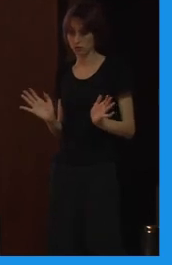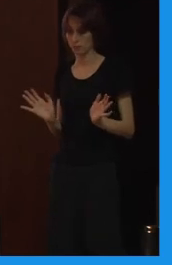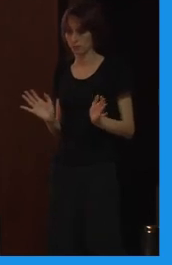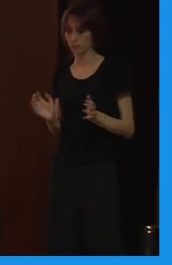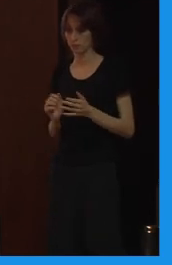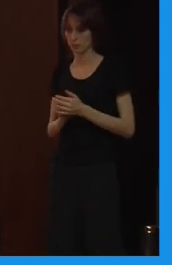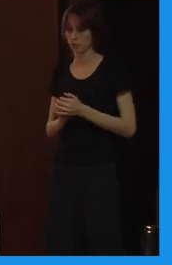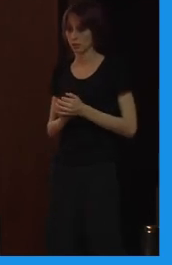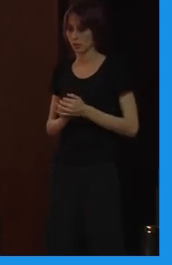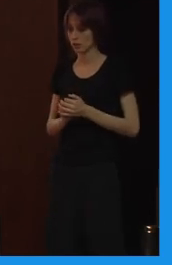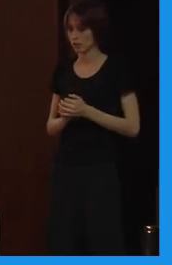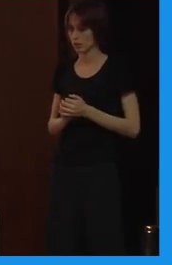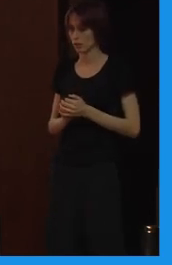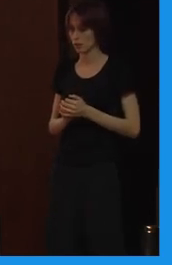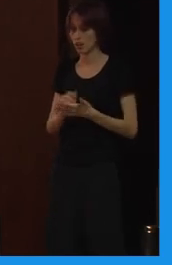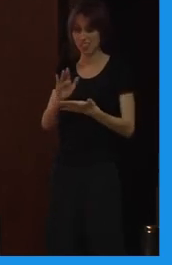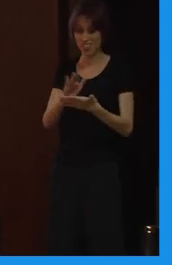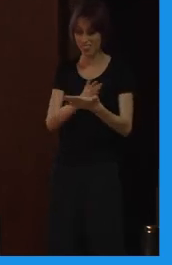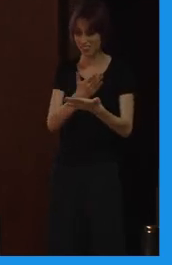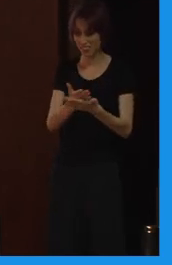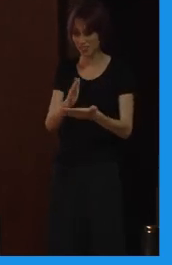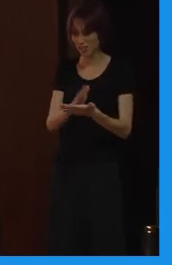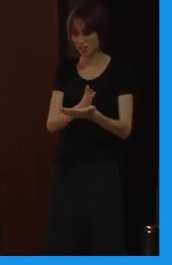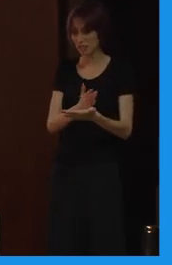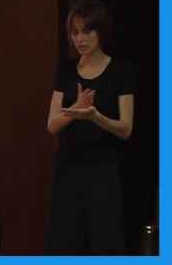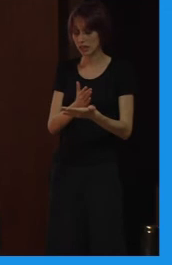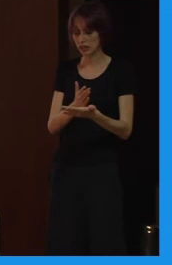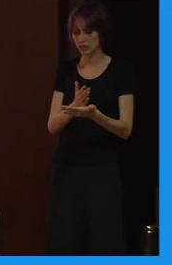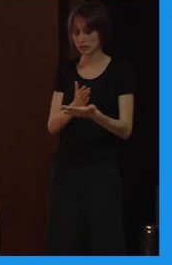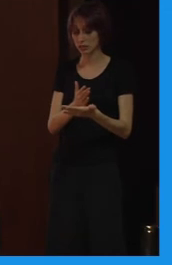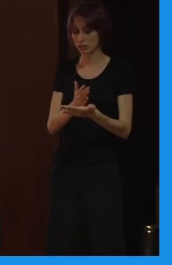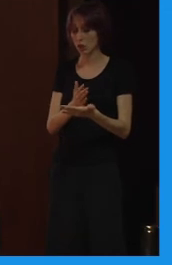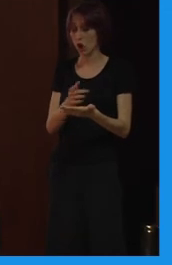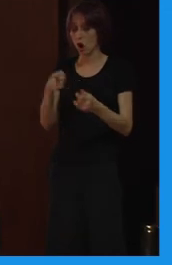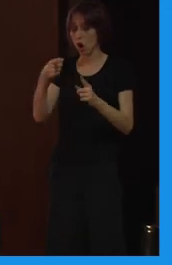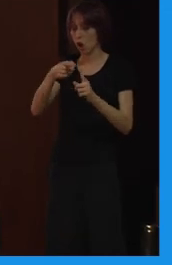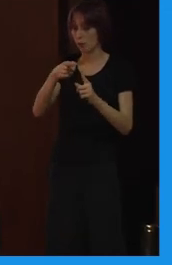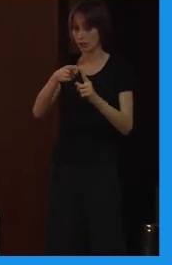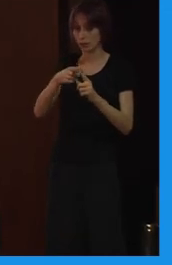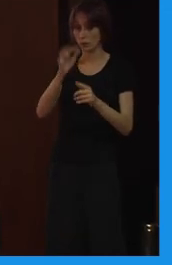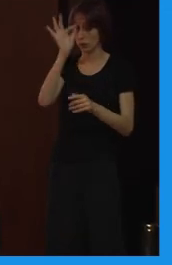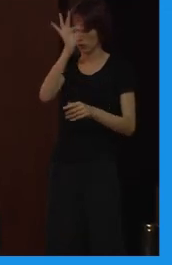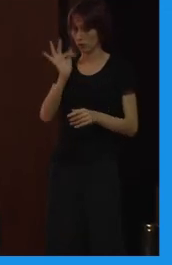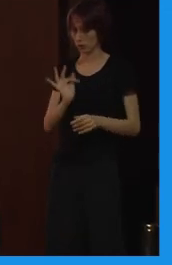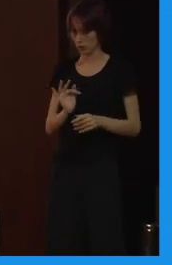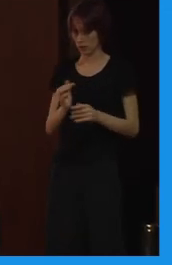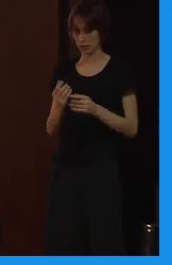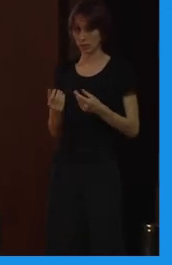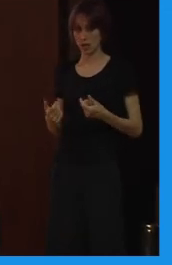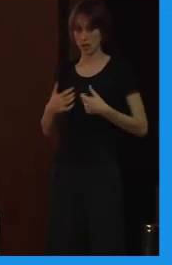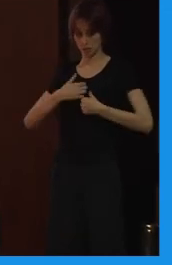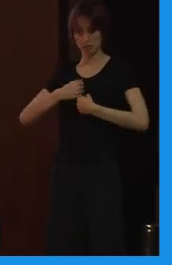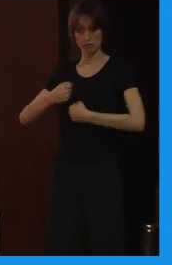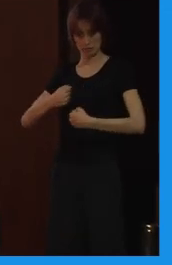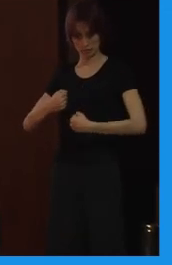dietas desequilibradas generalmente, que mejore la sintomatología de fibromialgia. Se ha visto algún déficit hormonal,